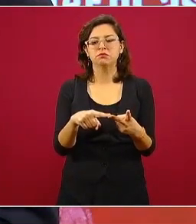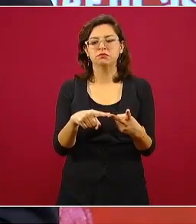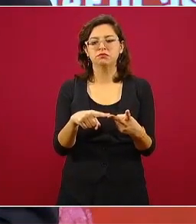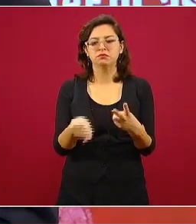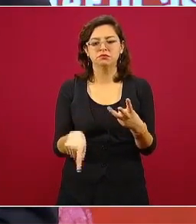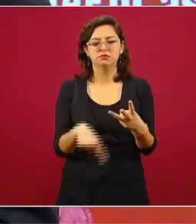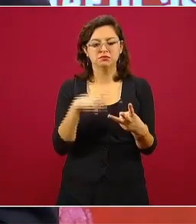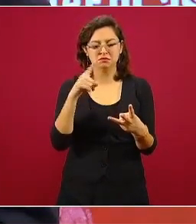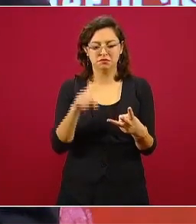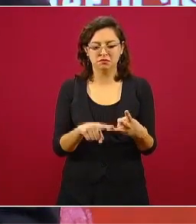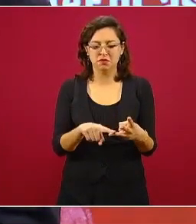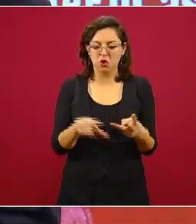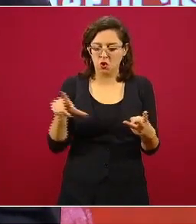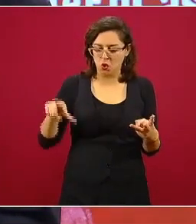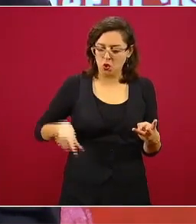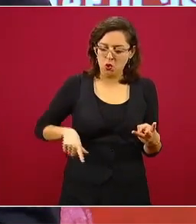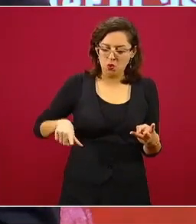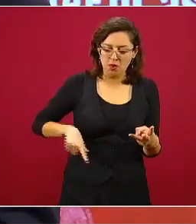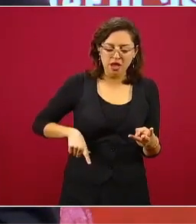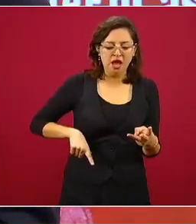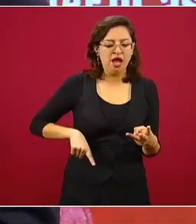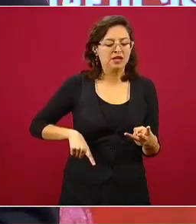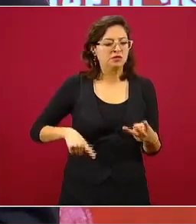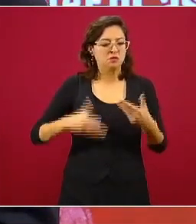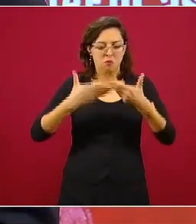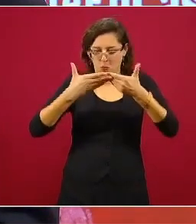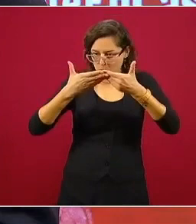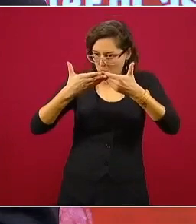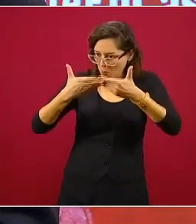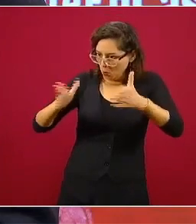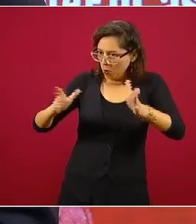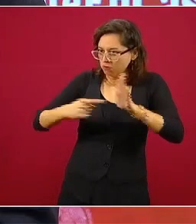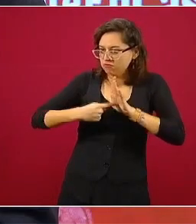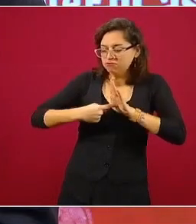la vida pública es más transparente,